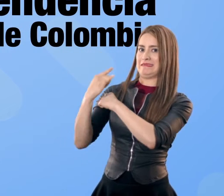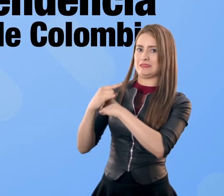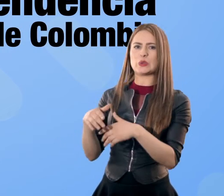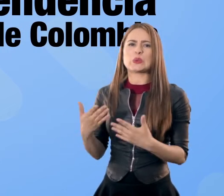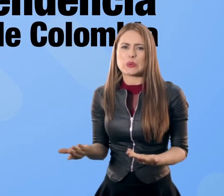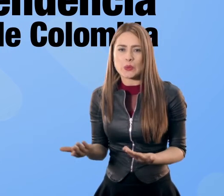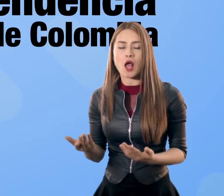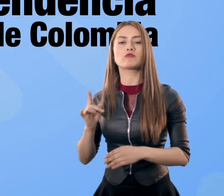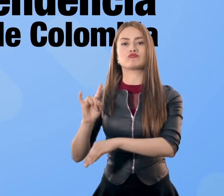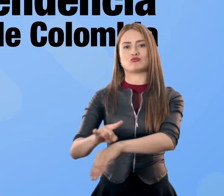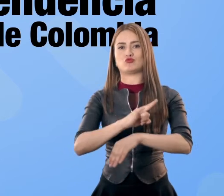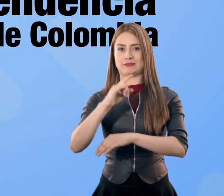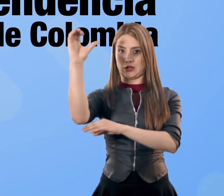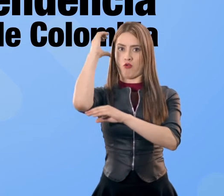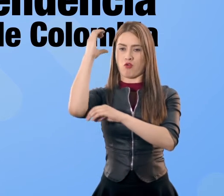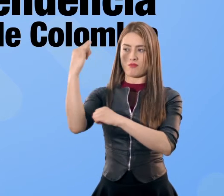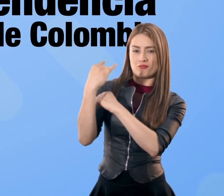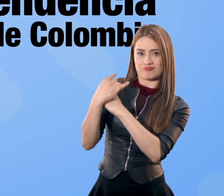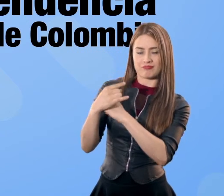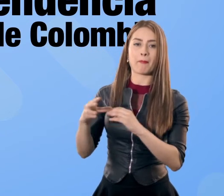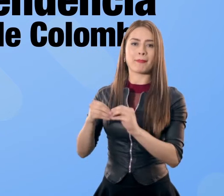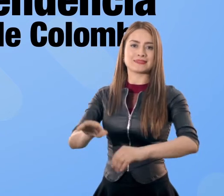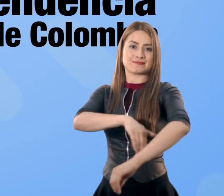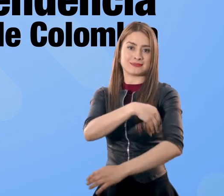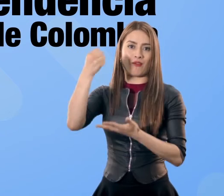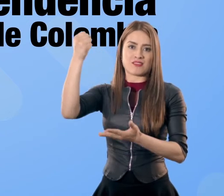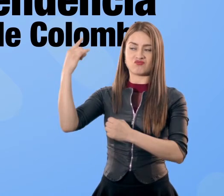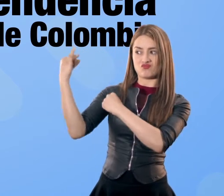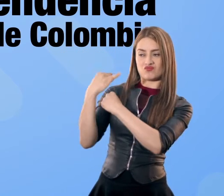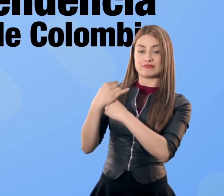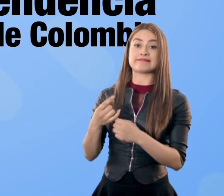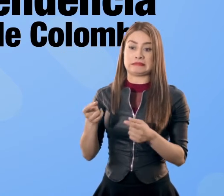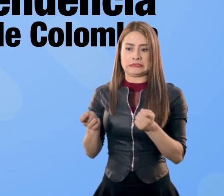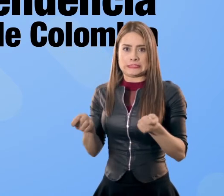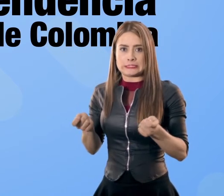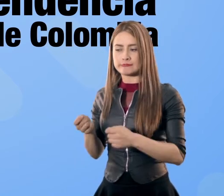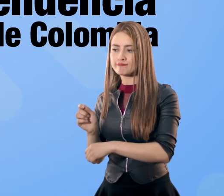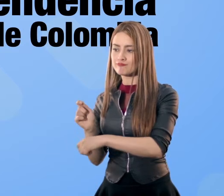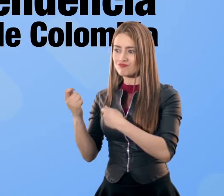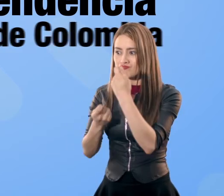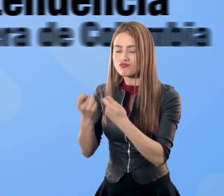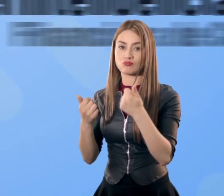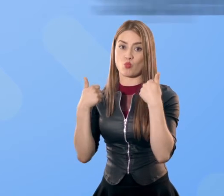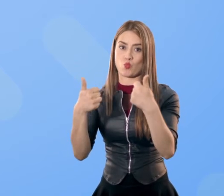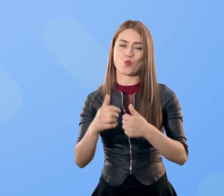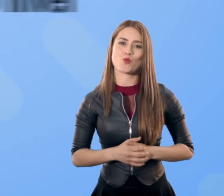Dichas inversiones son objeto de vigilancia por parte de la Superintendencia Financiera de Colombia.